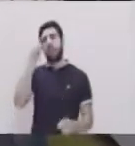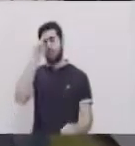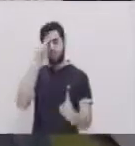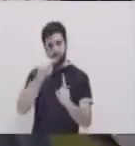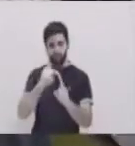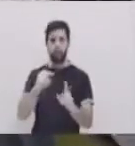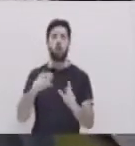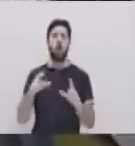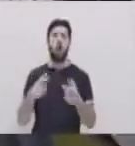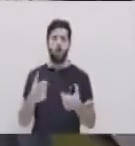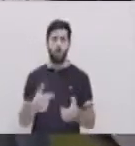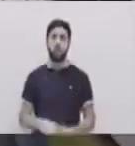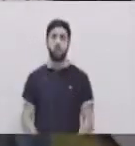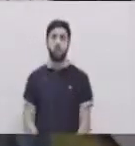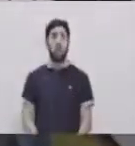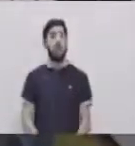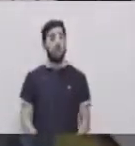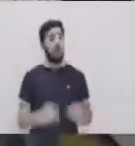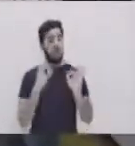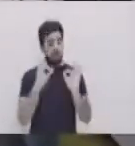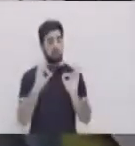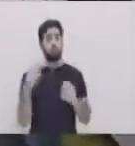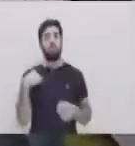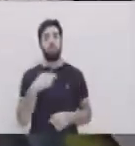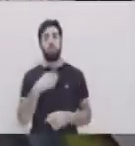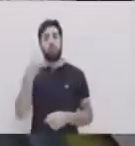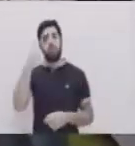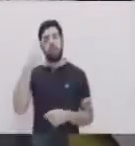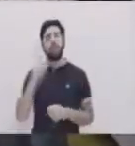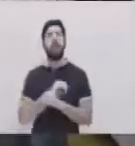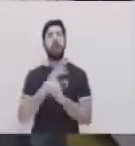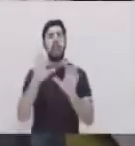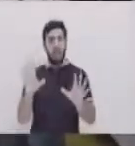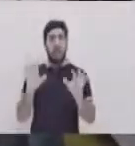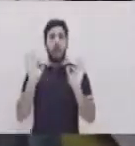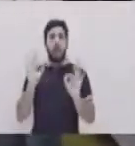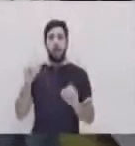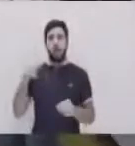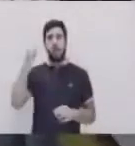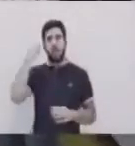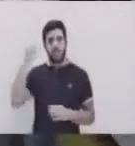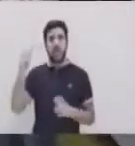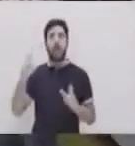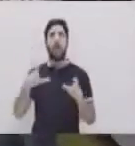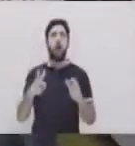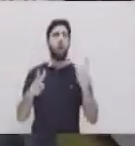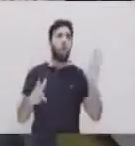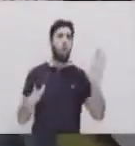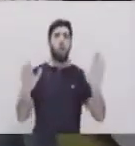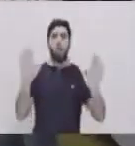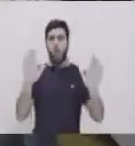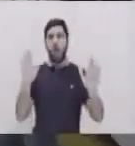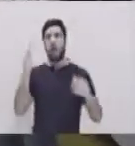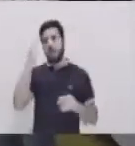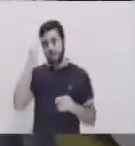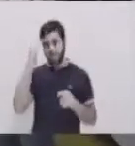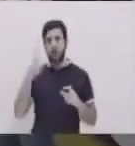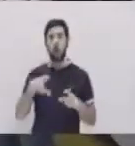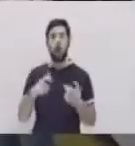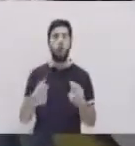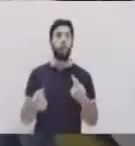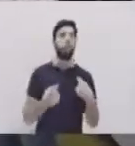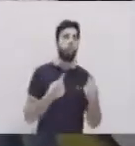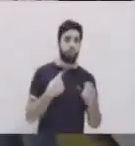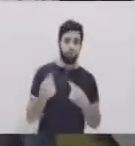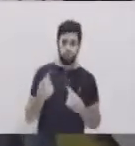claro. Claro, profe, es muy importante el tener clara la idea en este caso de esos dos textos para saber a quién